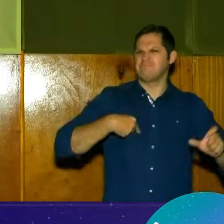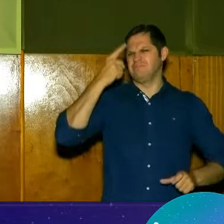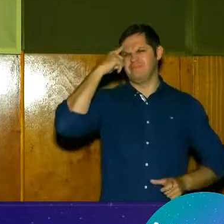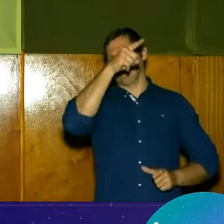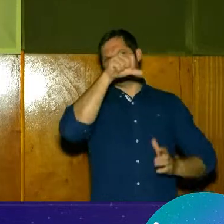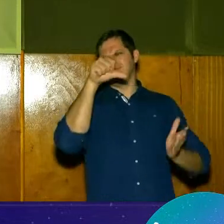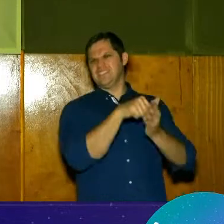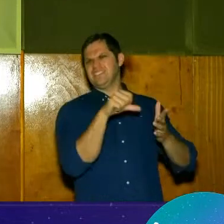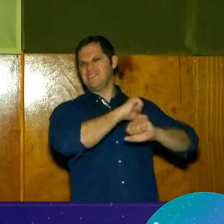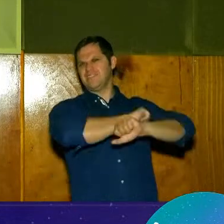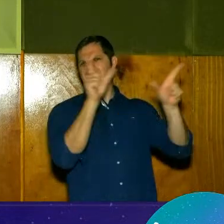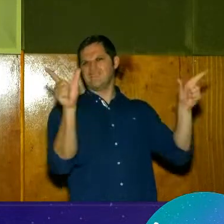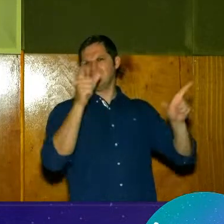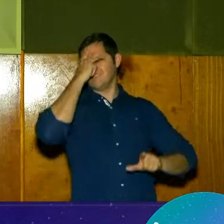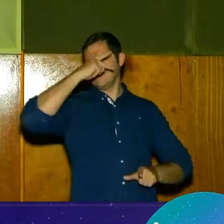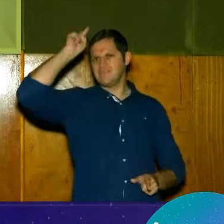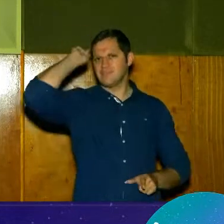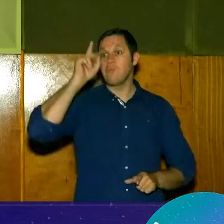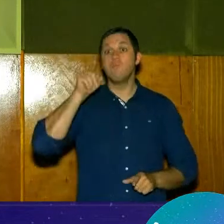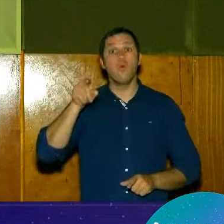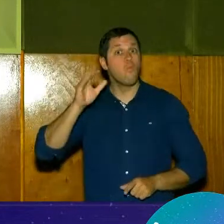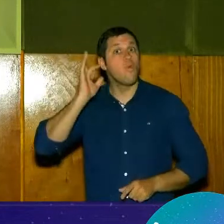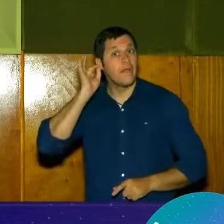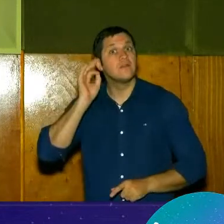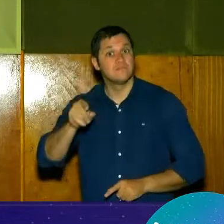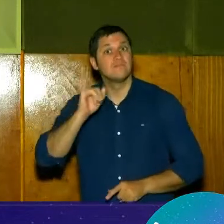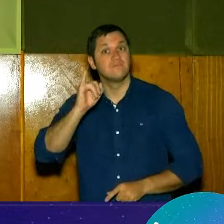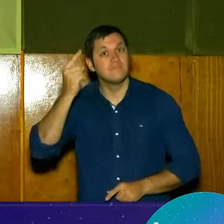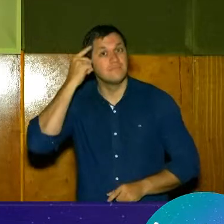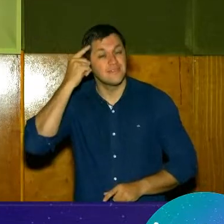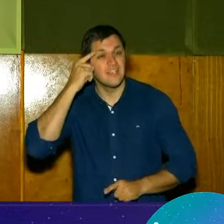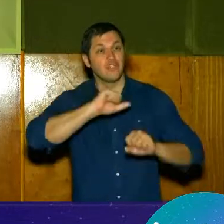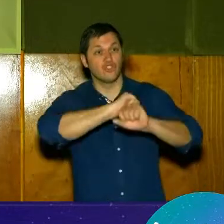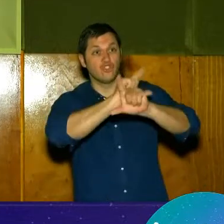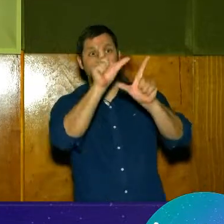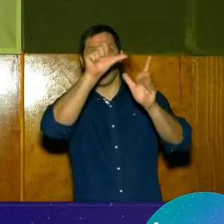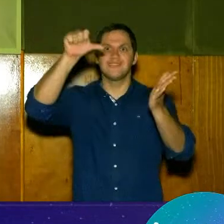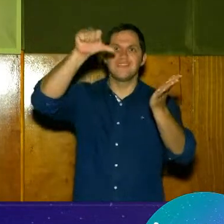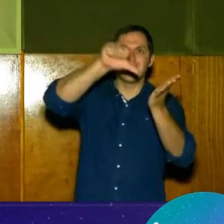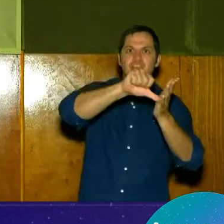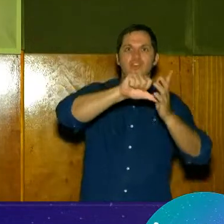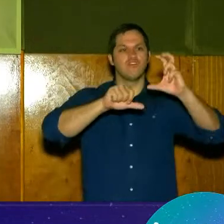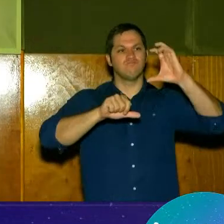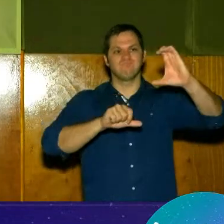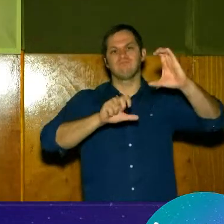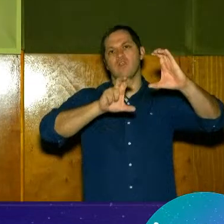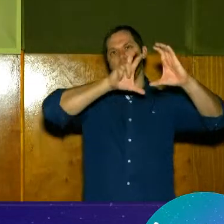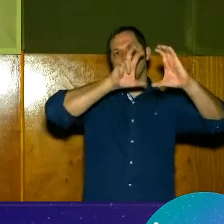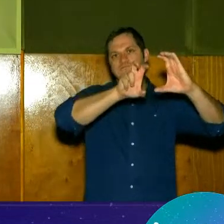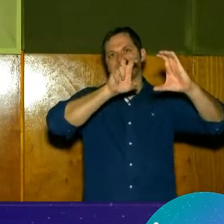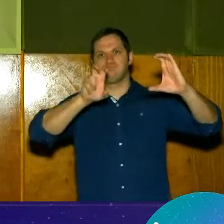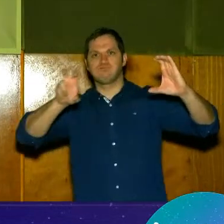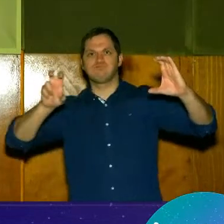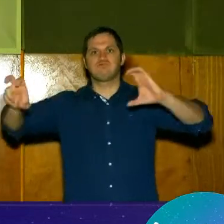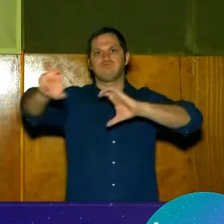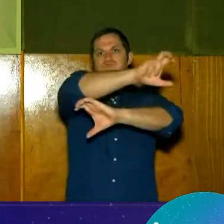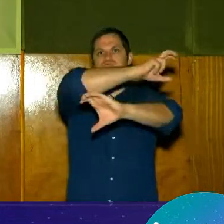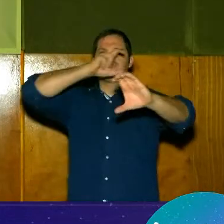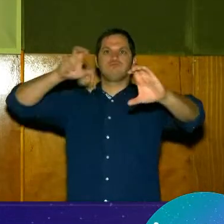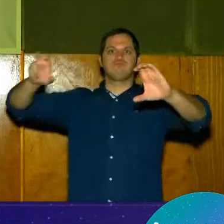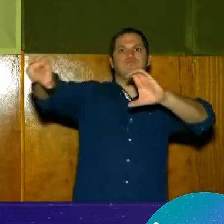ya era muy avanzado para esa época y allá era una gran defensora del heliocentrismo así que una persona muy